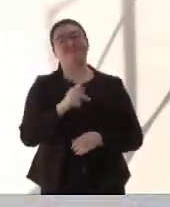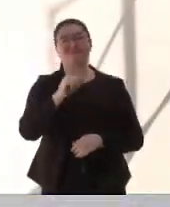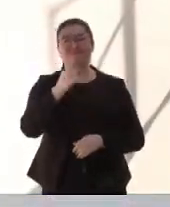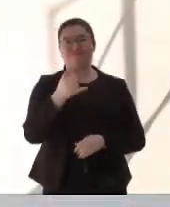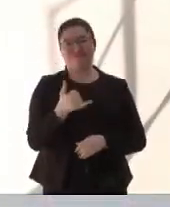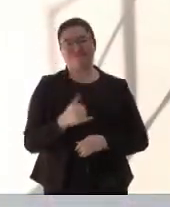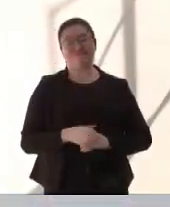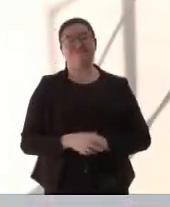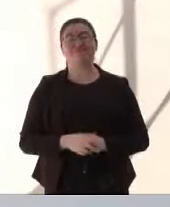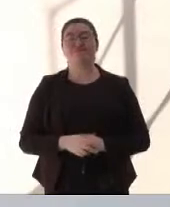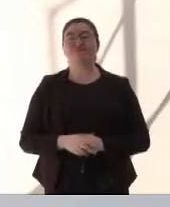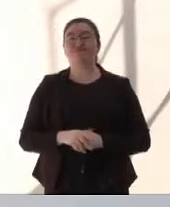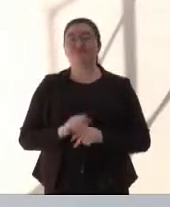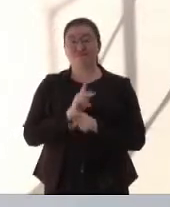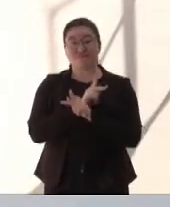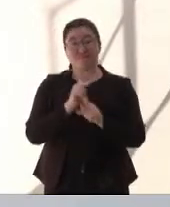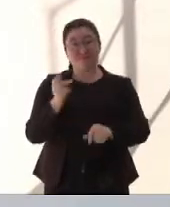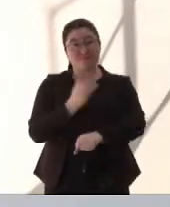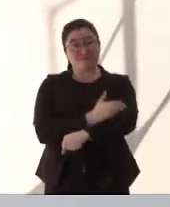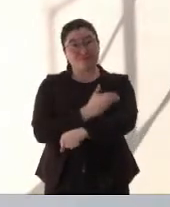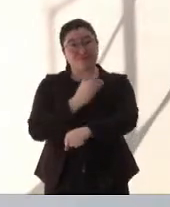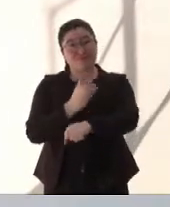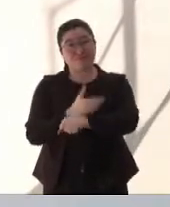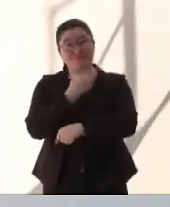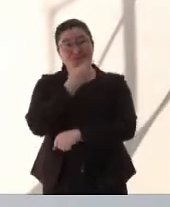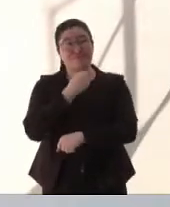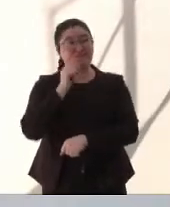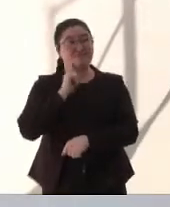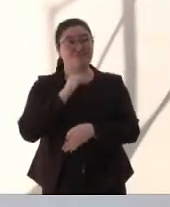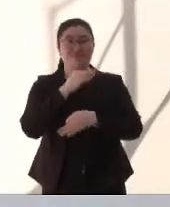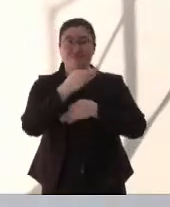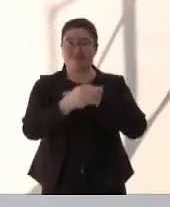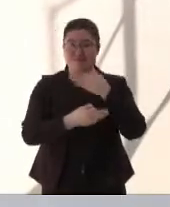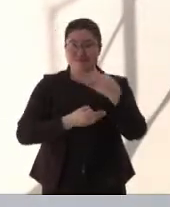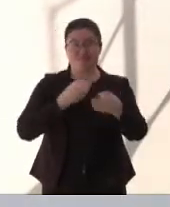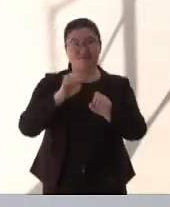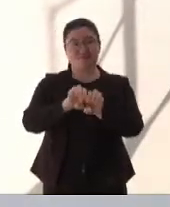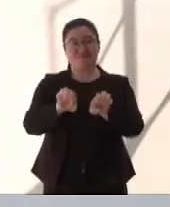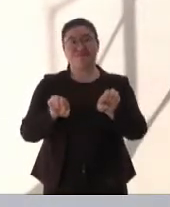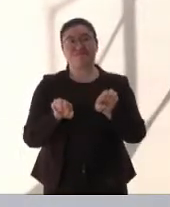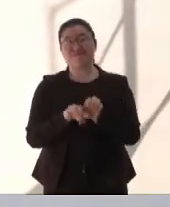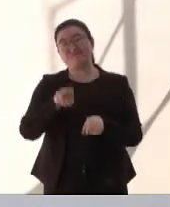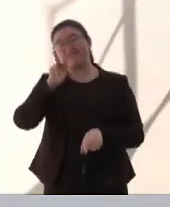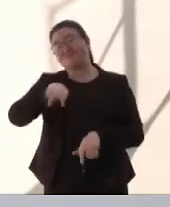y compañeros, que pues es un equipo grande, pero es un equipo,